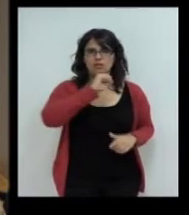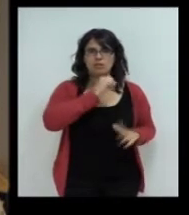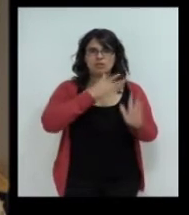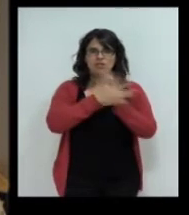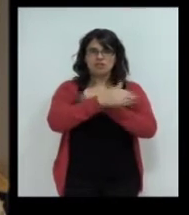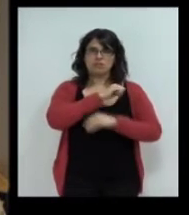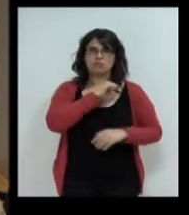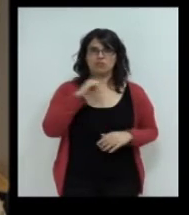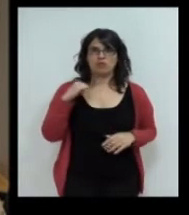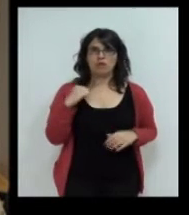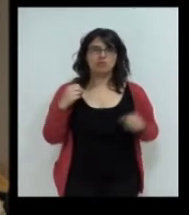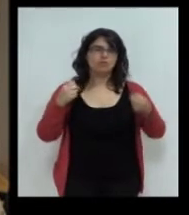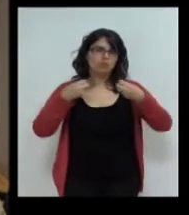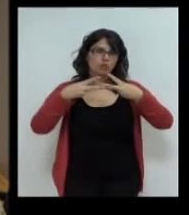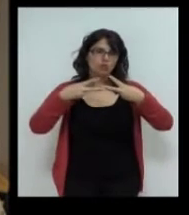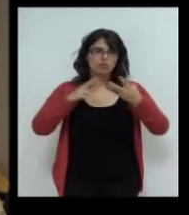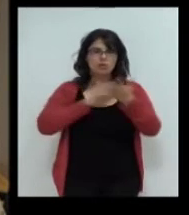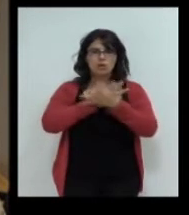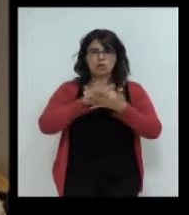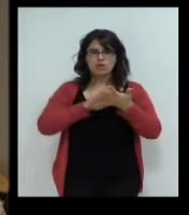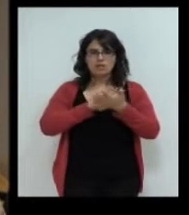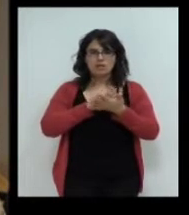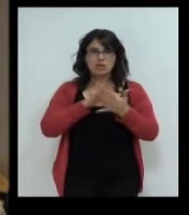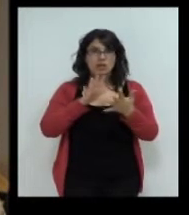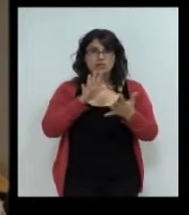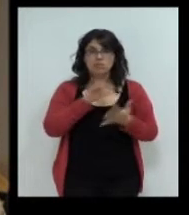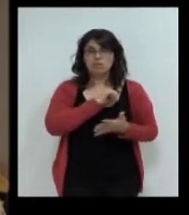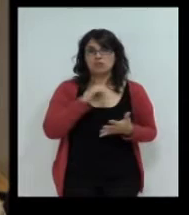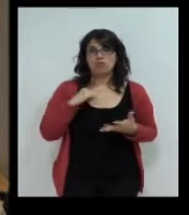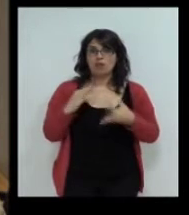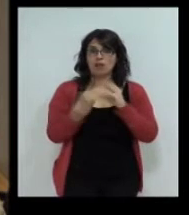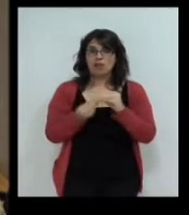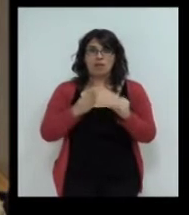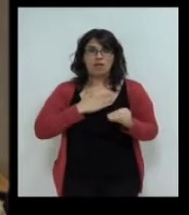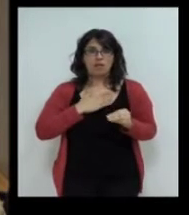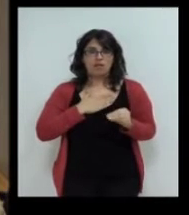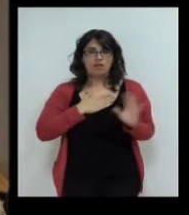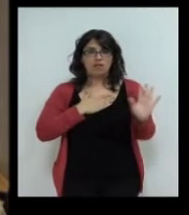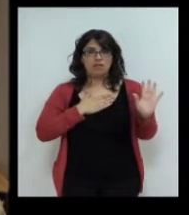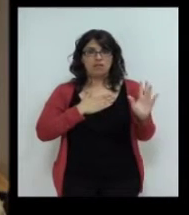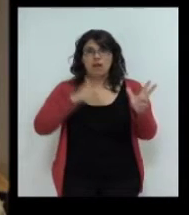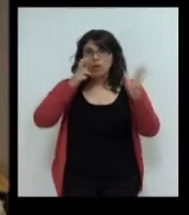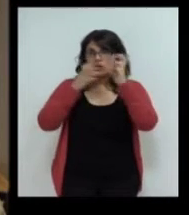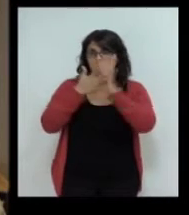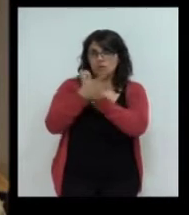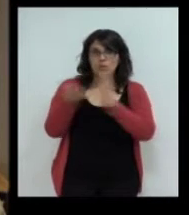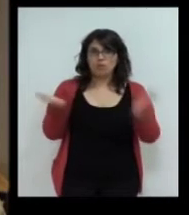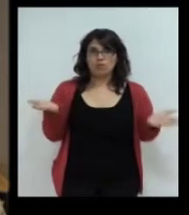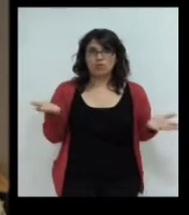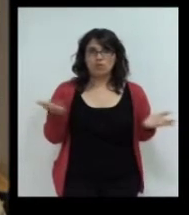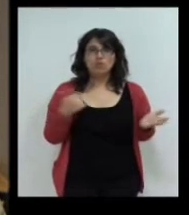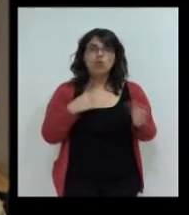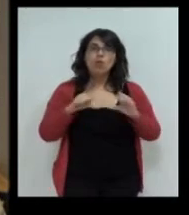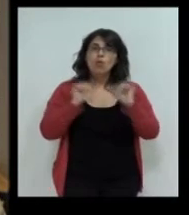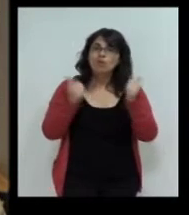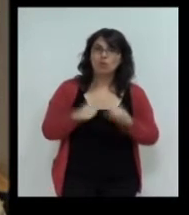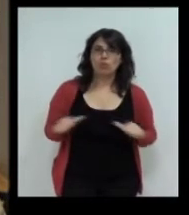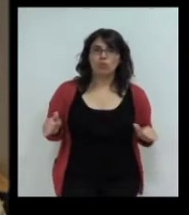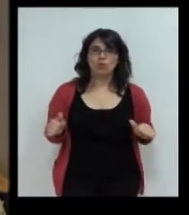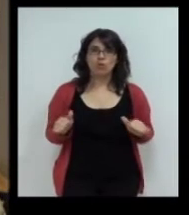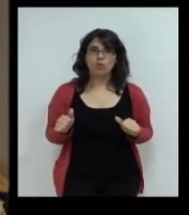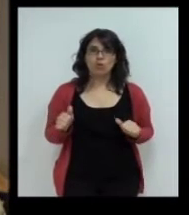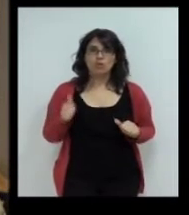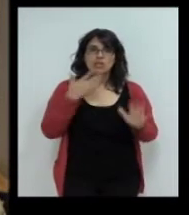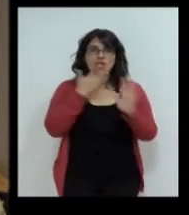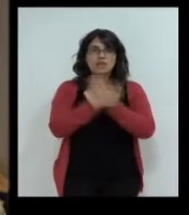personal, o sea, los subtítulos, la lengua de signos es algo personalizable y cerrado, con la audiodescripción. Yo la configuro, primero la veo solo en